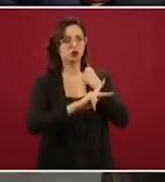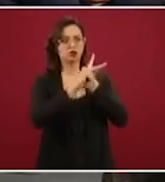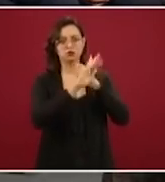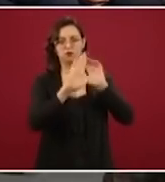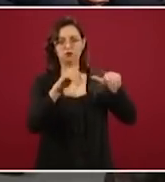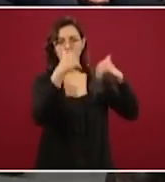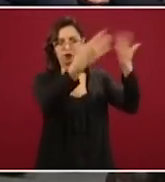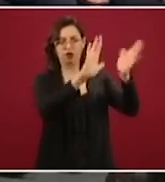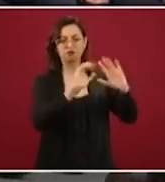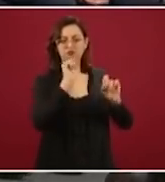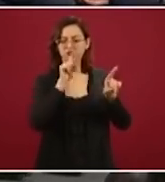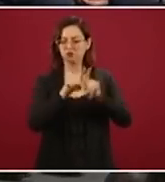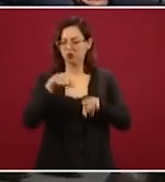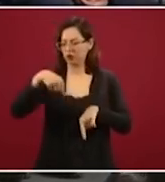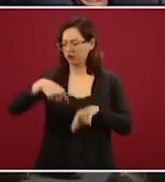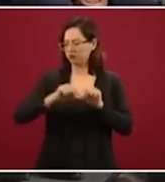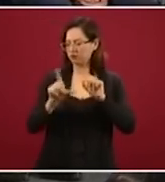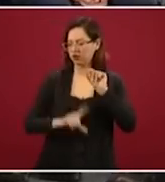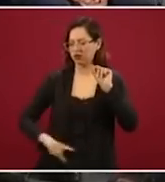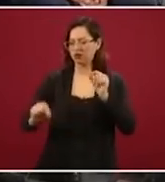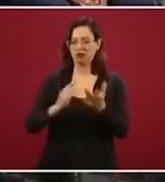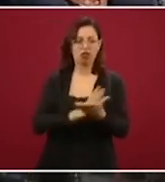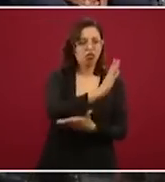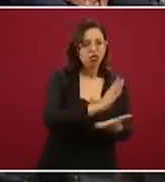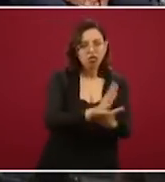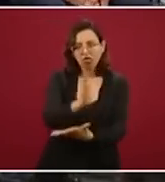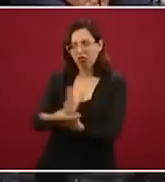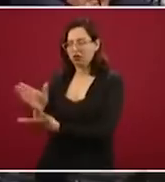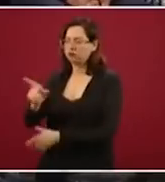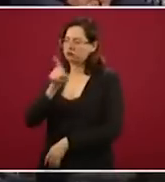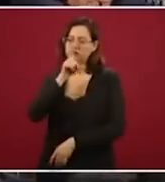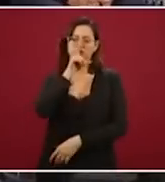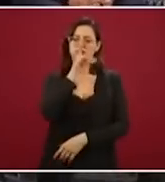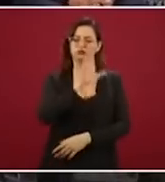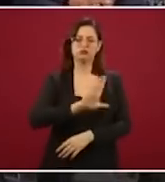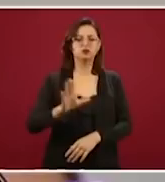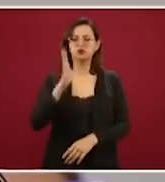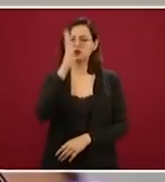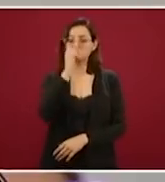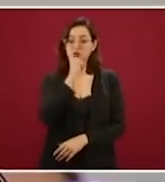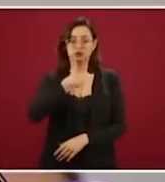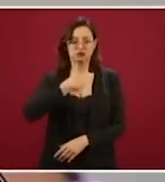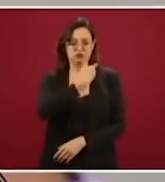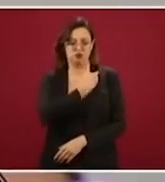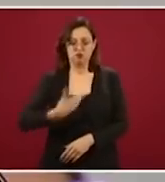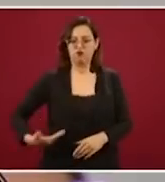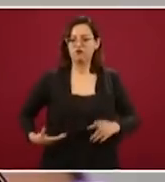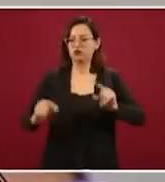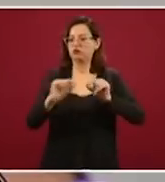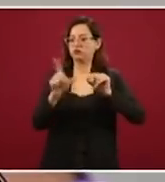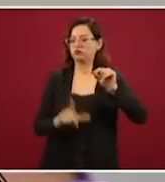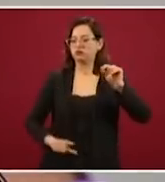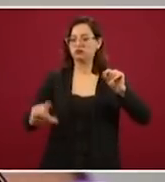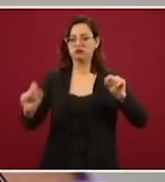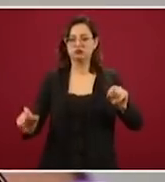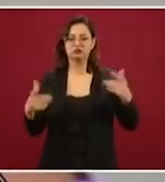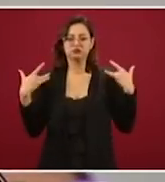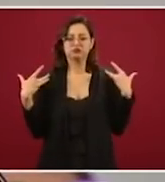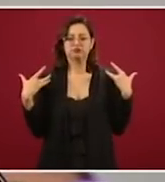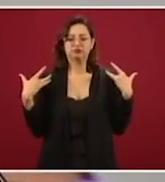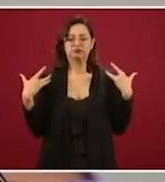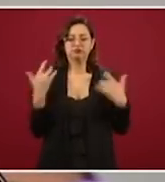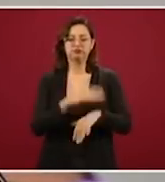incluso hasta dentro del país. Ya cuando uno es jefe de Estado, no debe uno de tomar